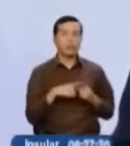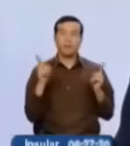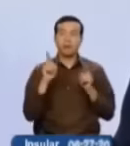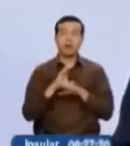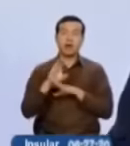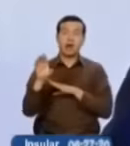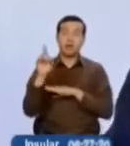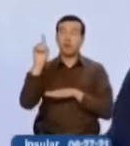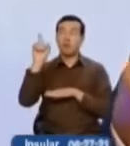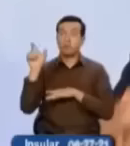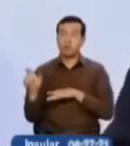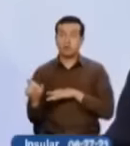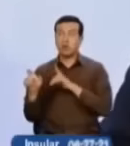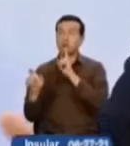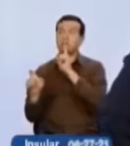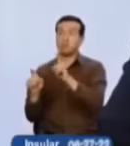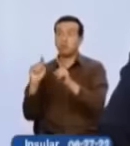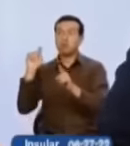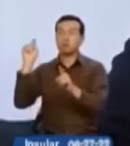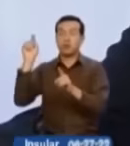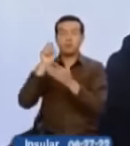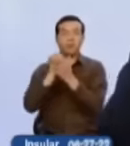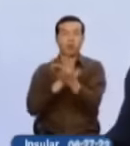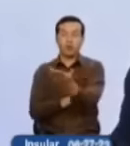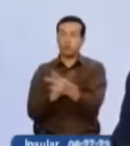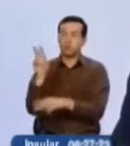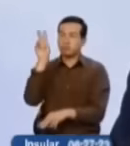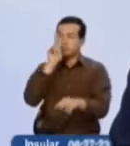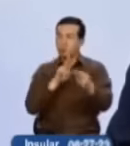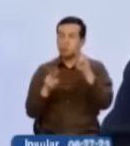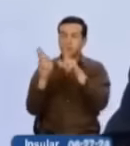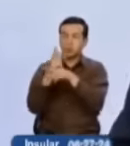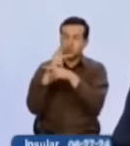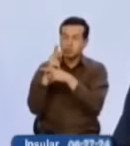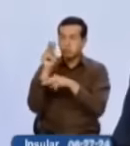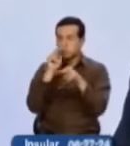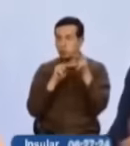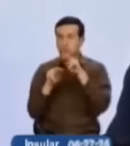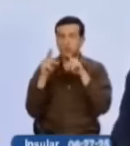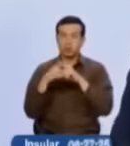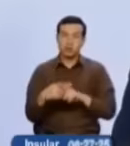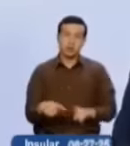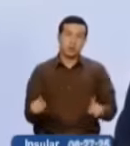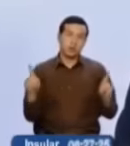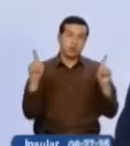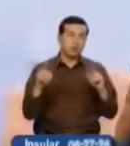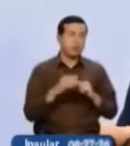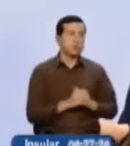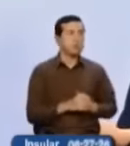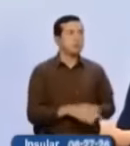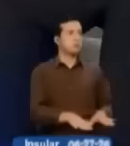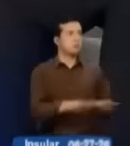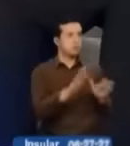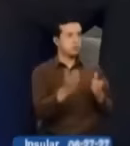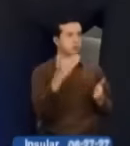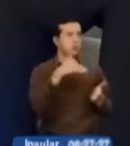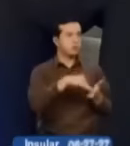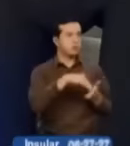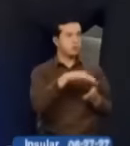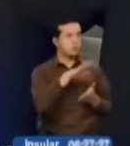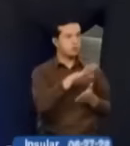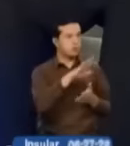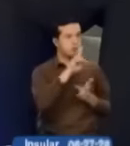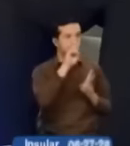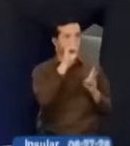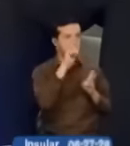La especialización para el análisis del proyecto o productivo también difiere. Pero más allá de todo eso, Javier, y regreso donde yo, Giovanni Cardoso, el